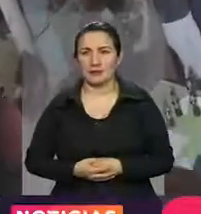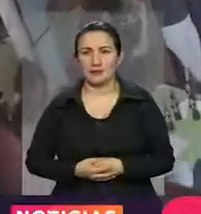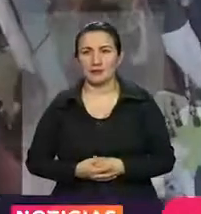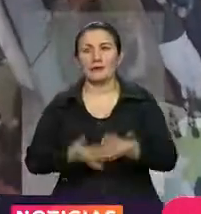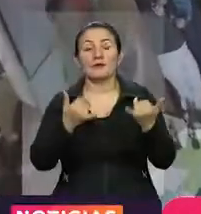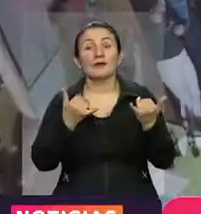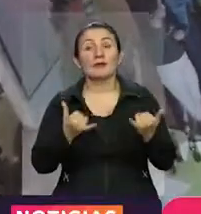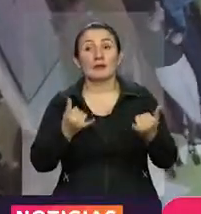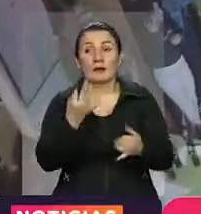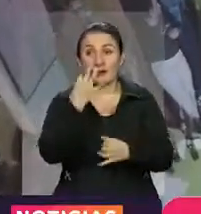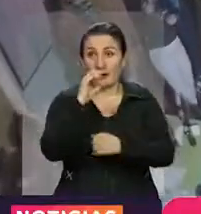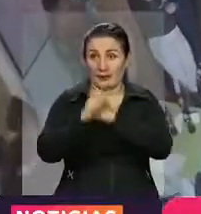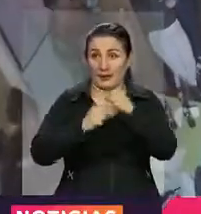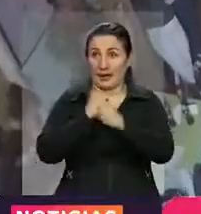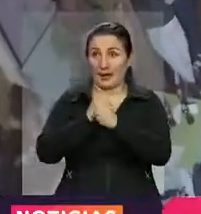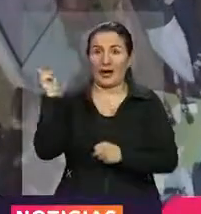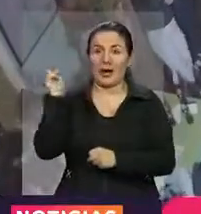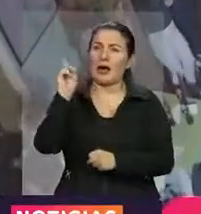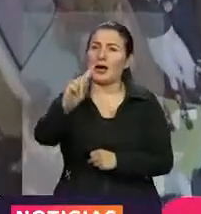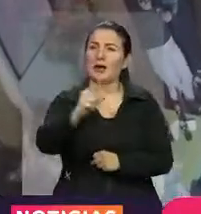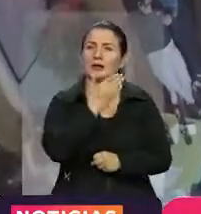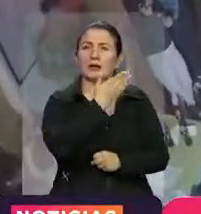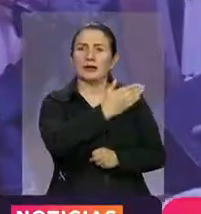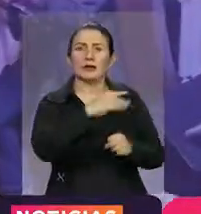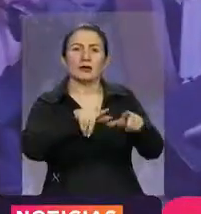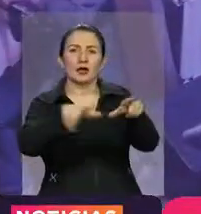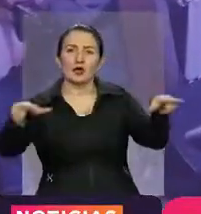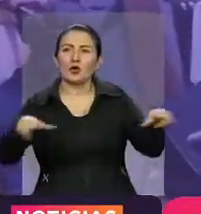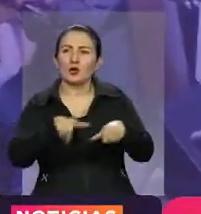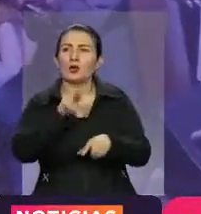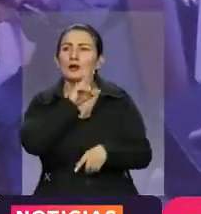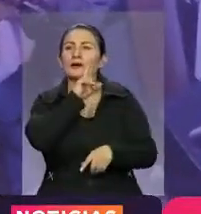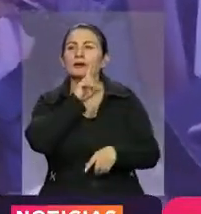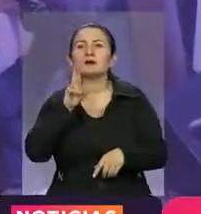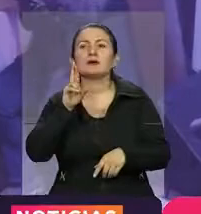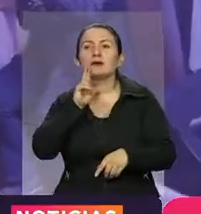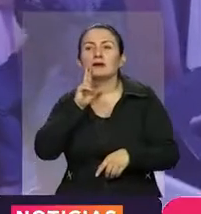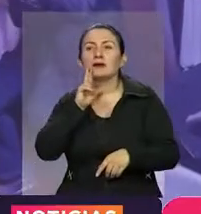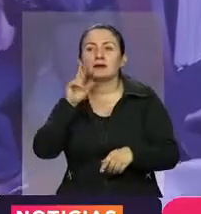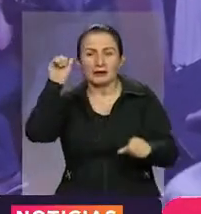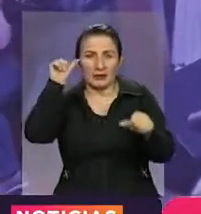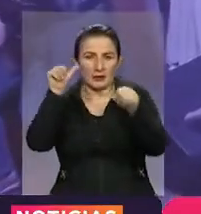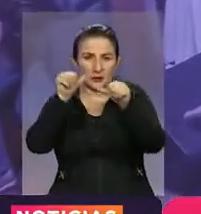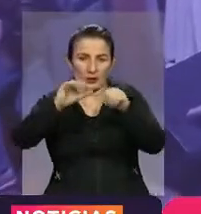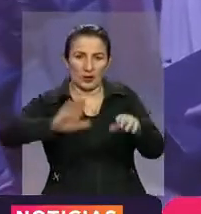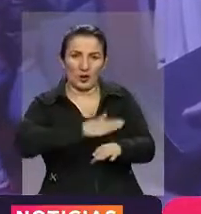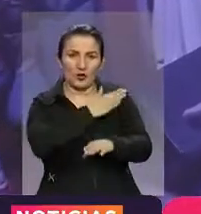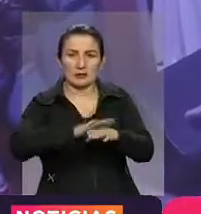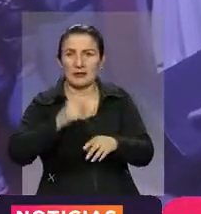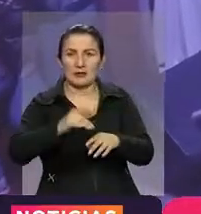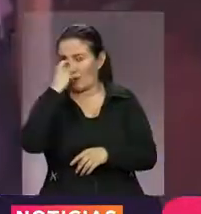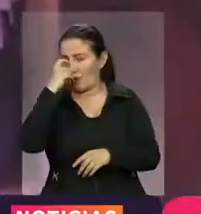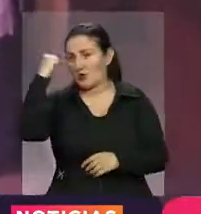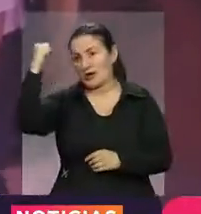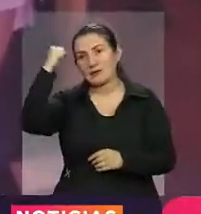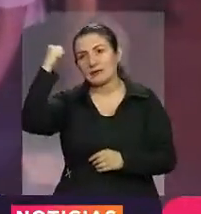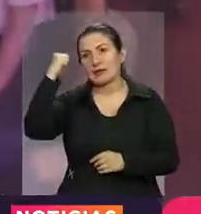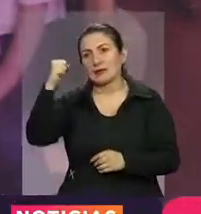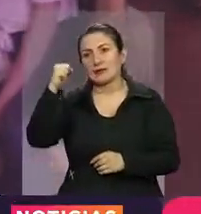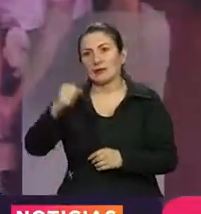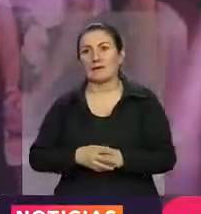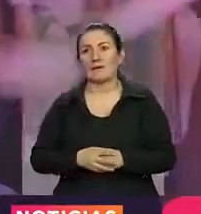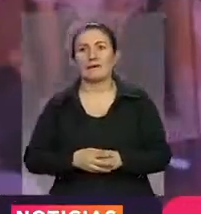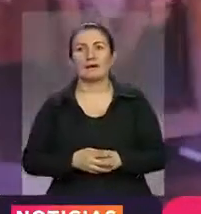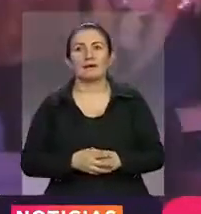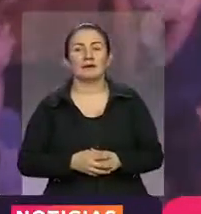Hoy, 30 años después, este emblemático restaurante conmemora, con un gran concierto en el Jorge Eliécer Gaitán, 3 décadas de